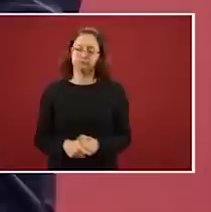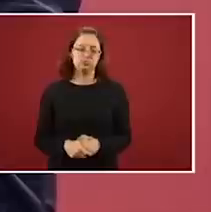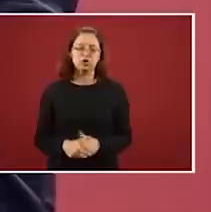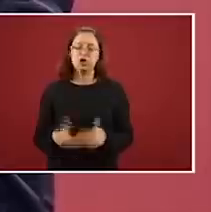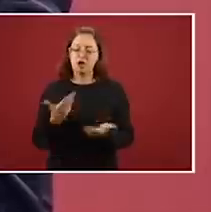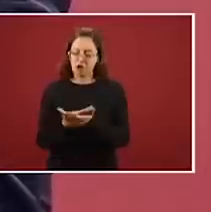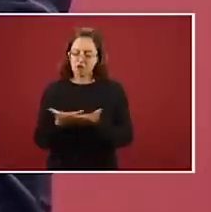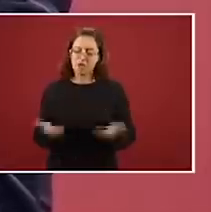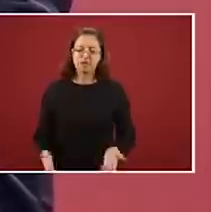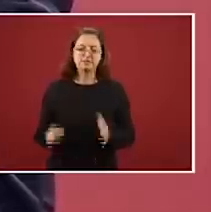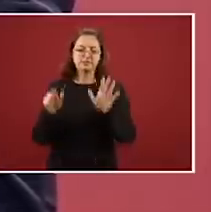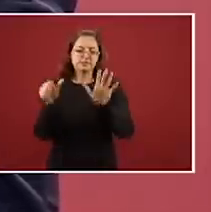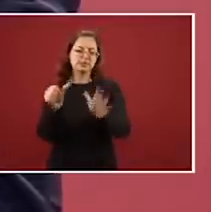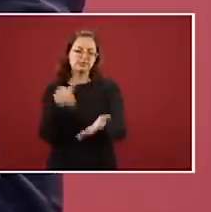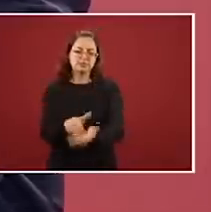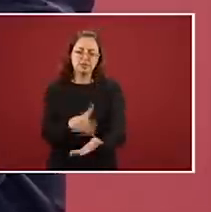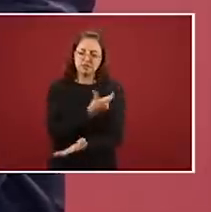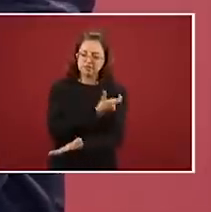casi 6,000 pesos.